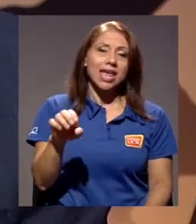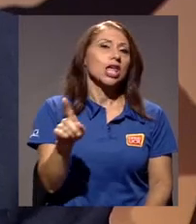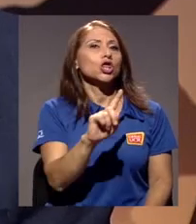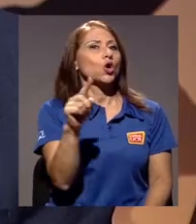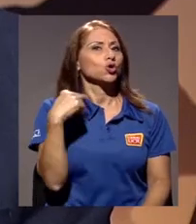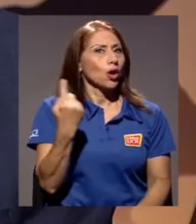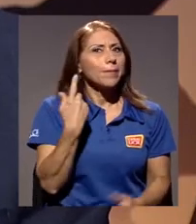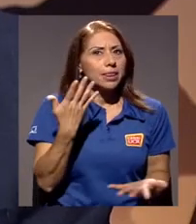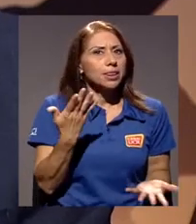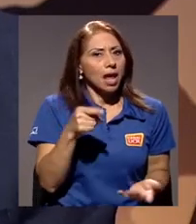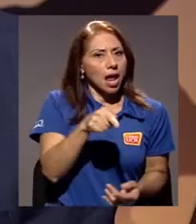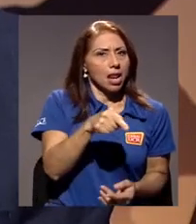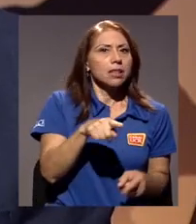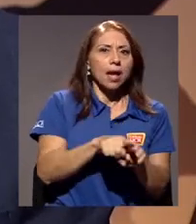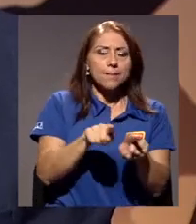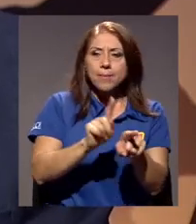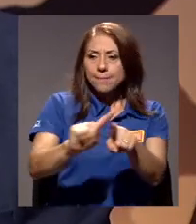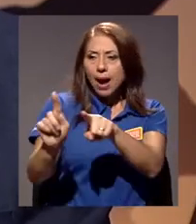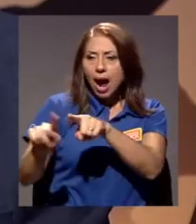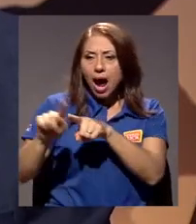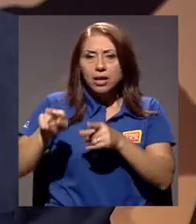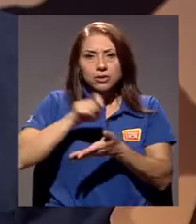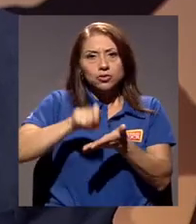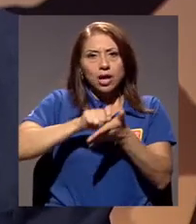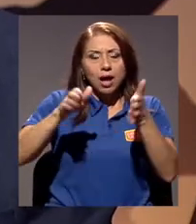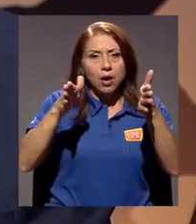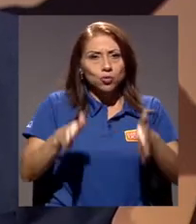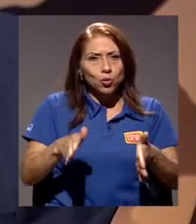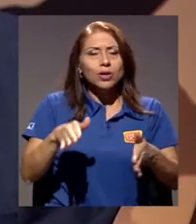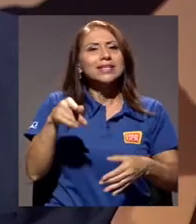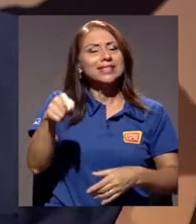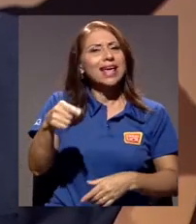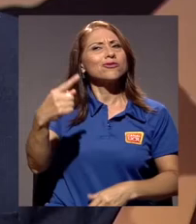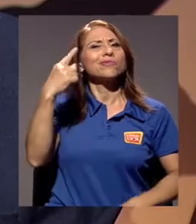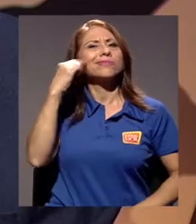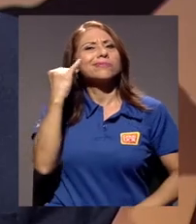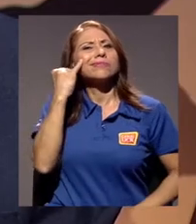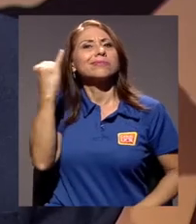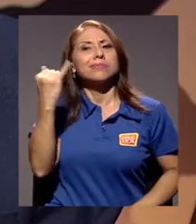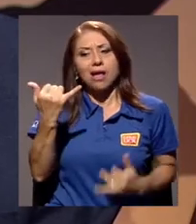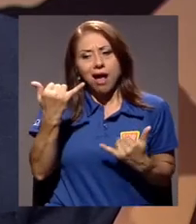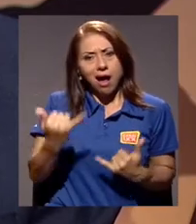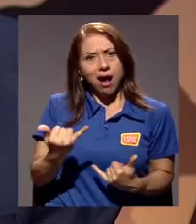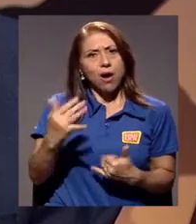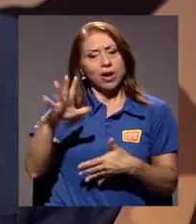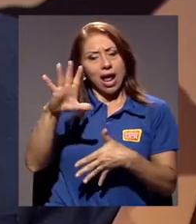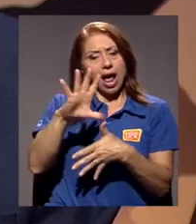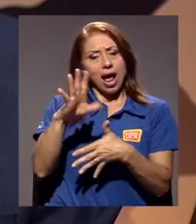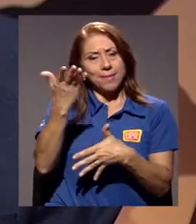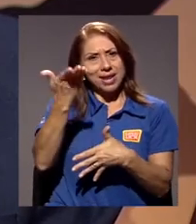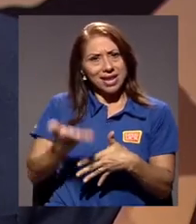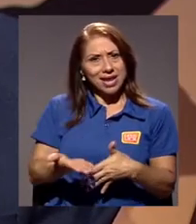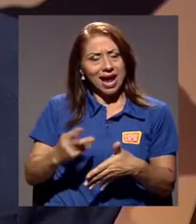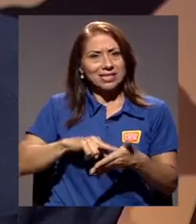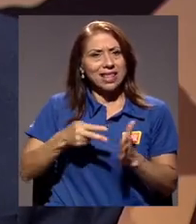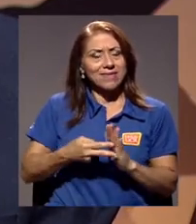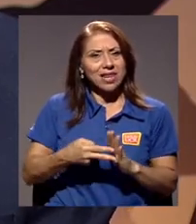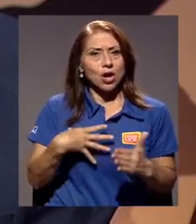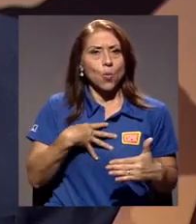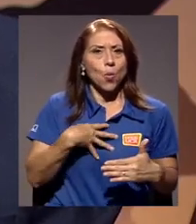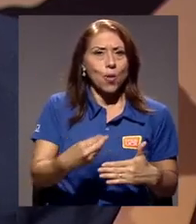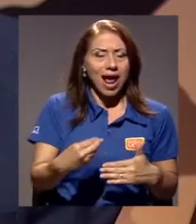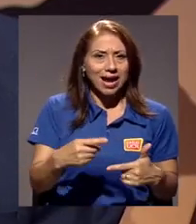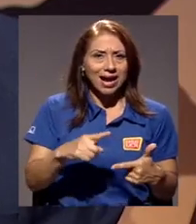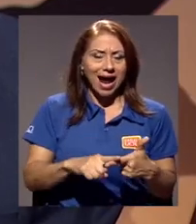autores en esa época que manejan la idea de frente a esta américa que se define como blanc anglosajones